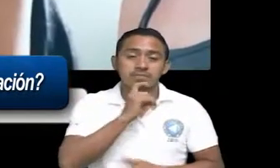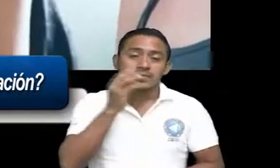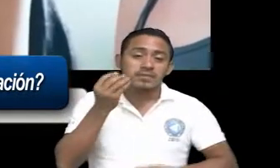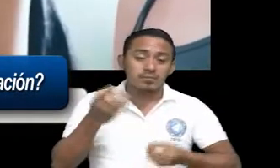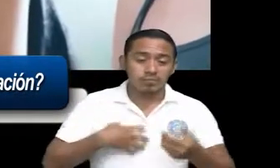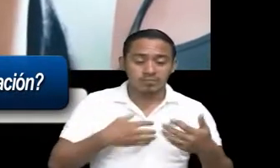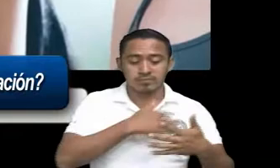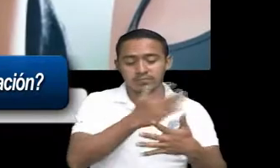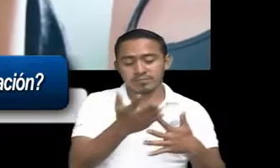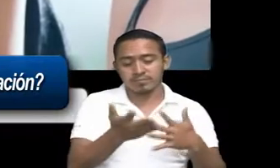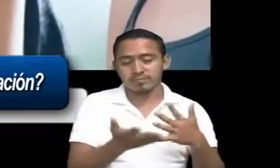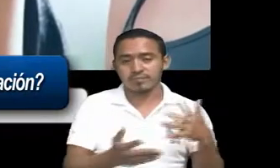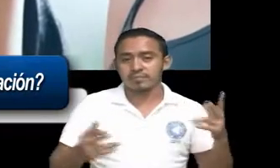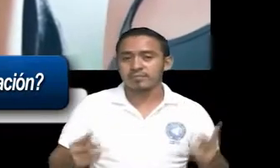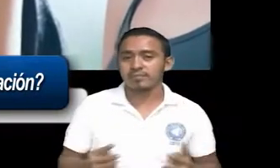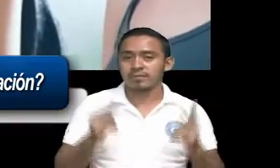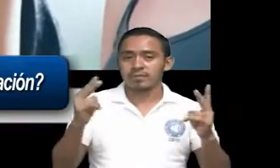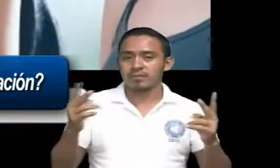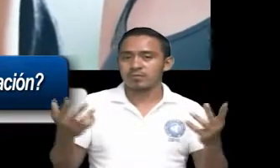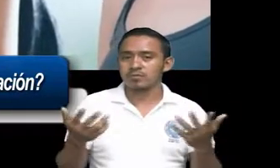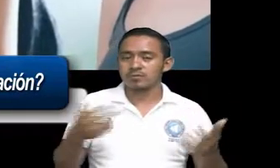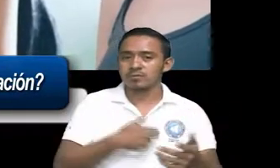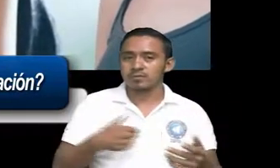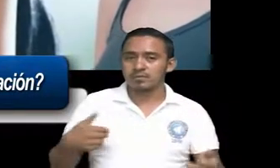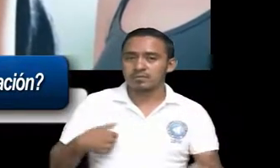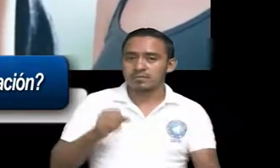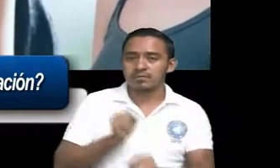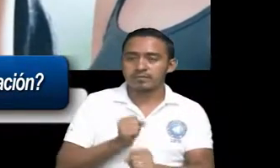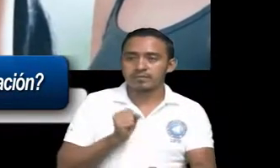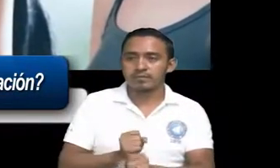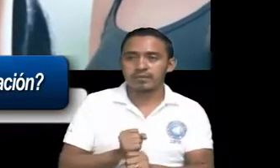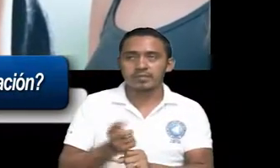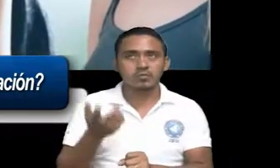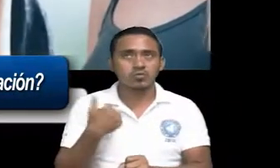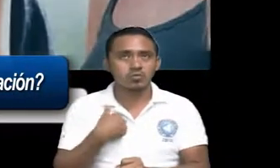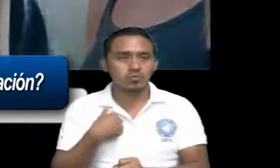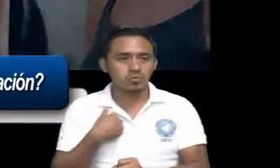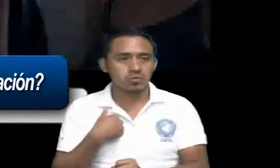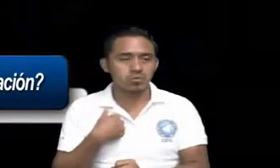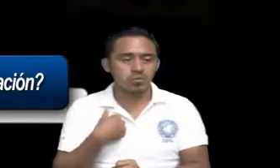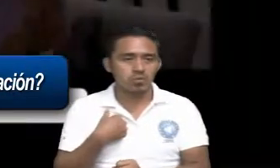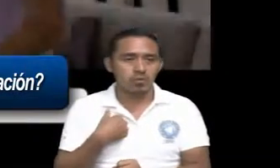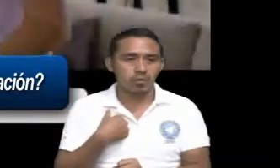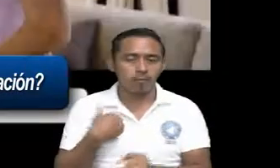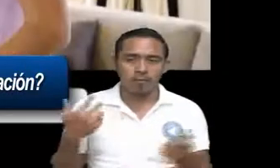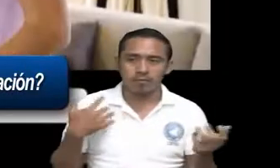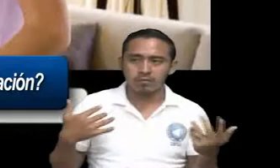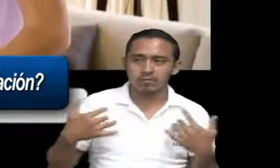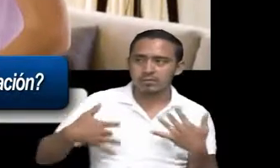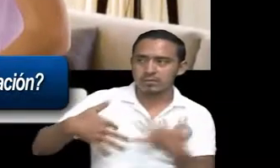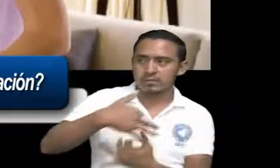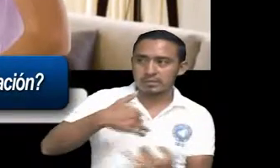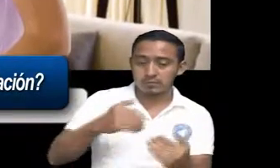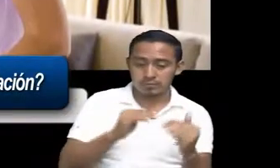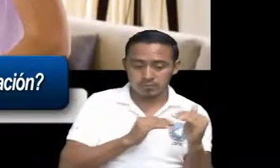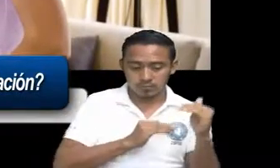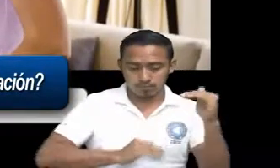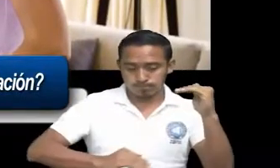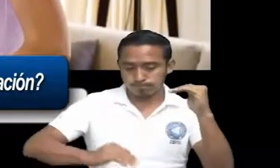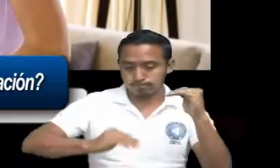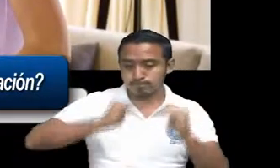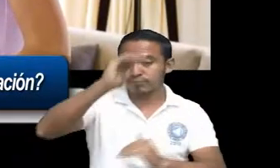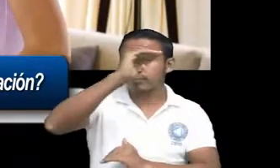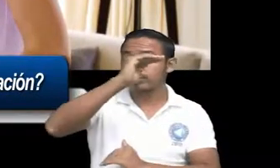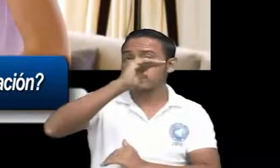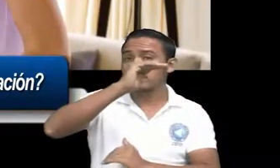nuestra vida. Lo que hay que trabajar es y hacer conciencia si estoy ese comportamiento está llegando al extremo, al límite.